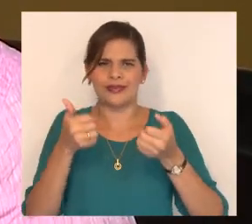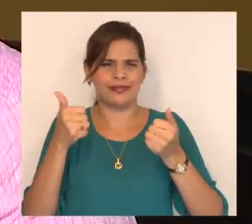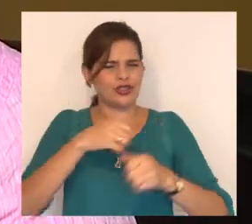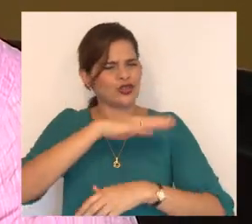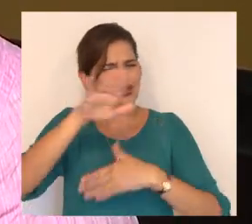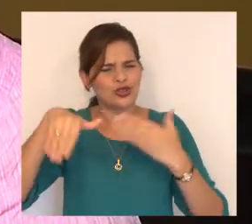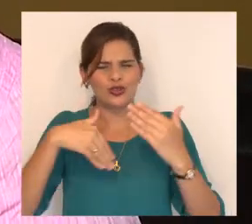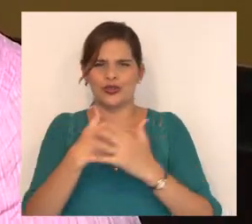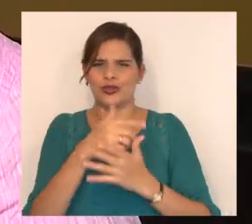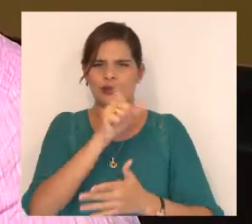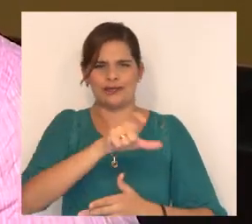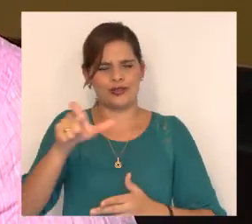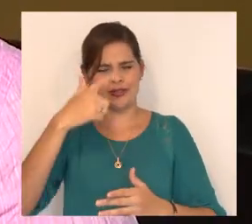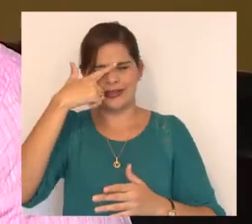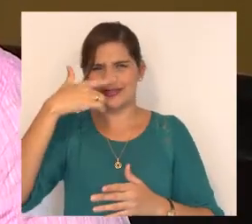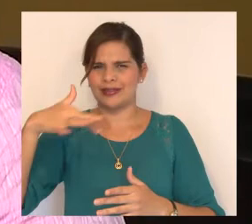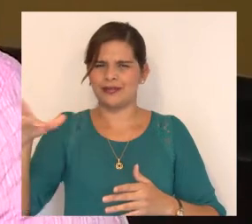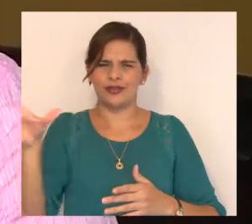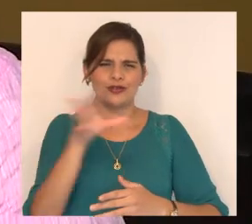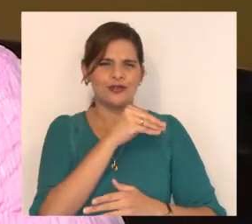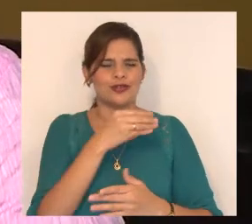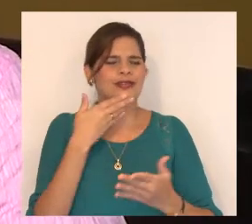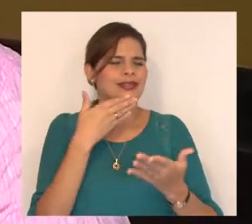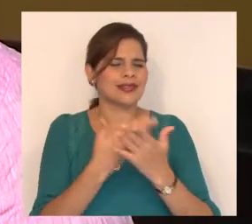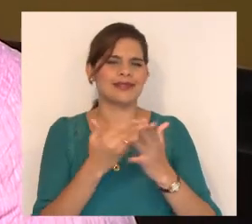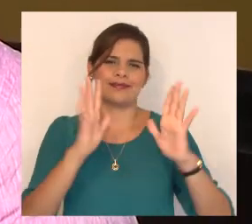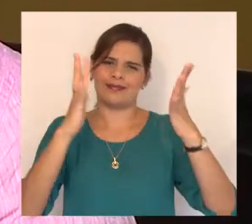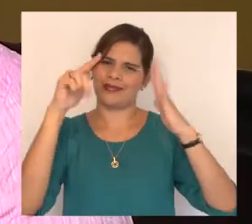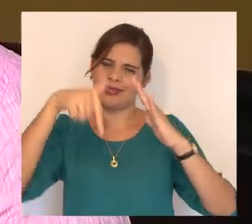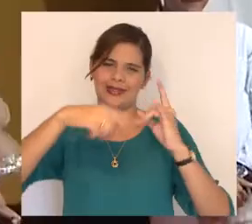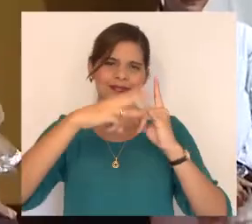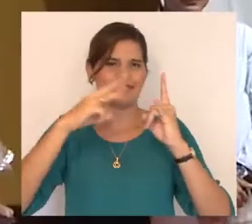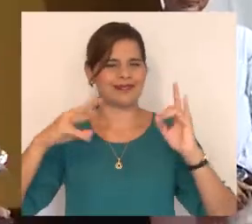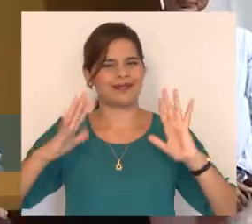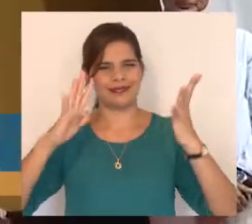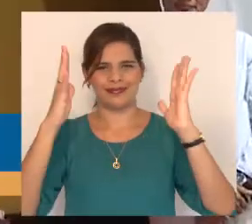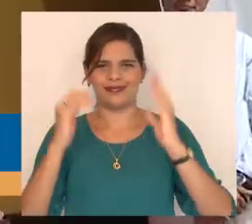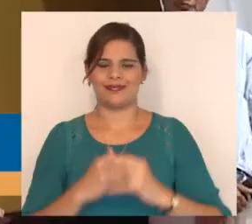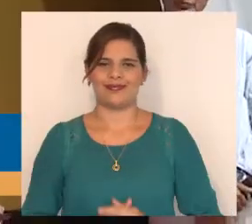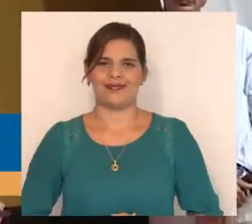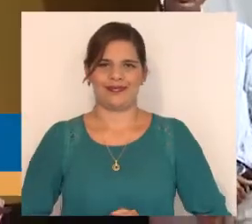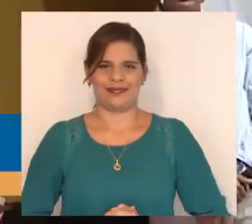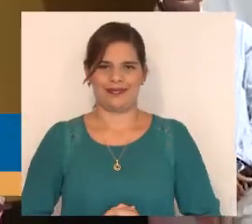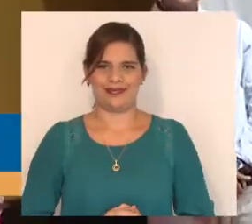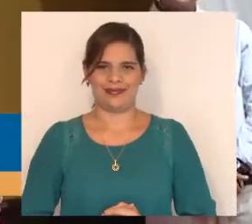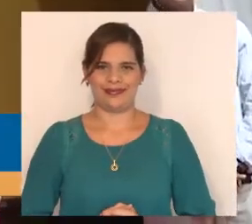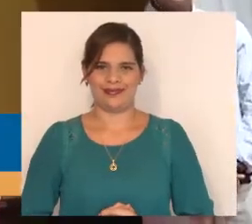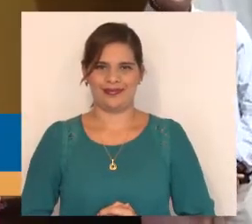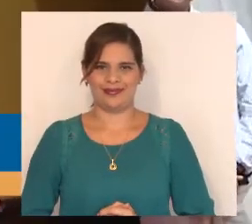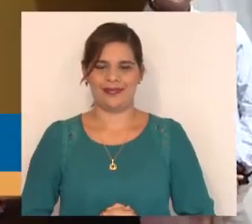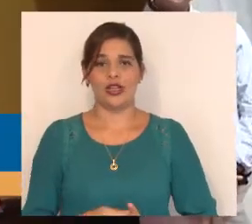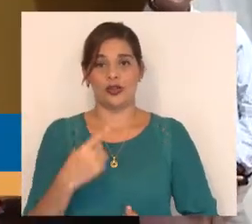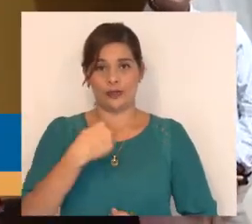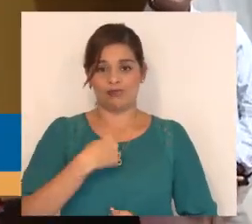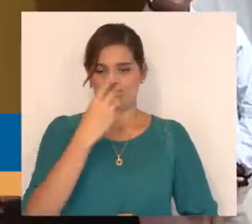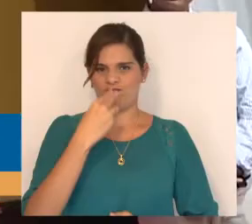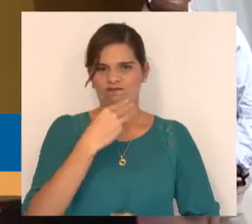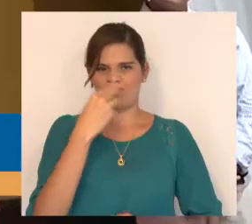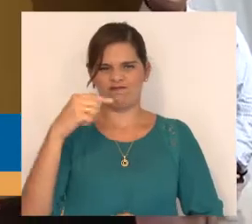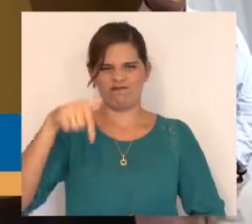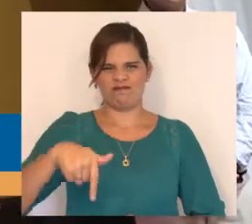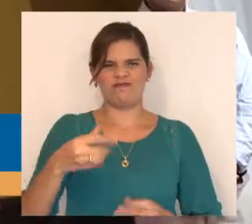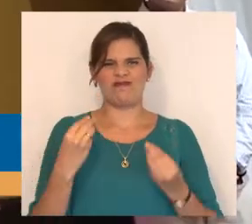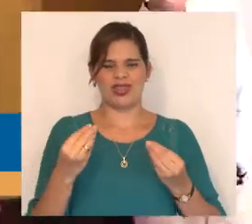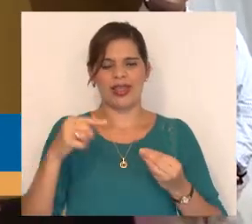con toda la comunidad Santa Marta. Este título es para toda la comunidad de la Universidad del Magdalena. Como rector, yo sí tengo el compromiso de que la universidad vuelva a tener